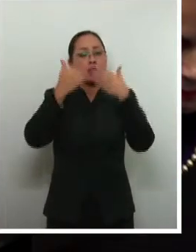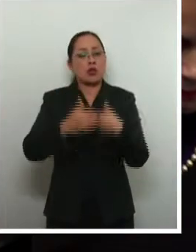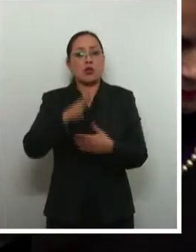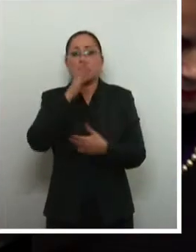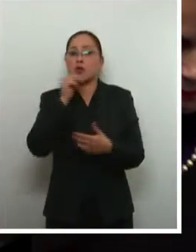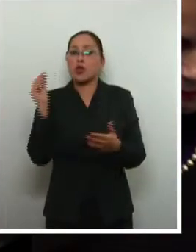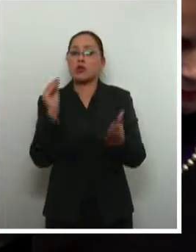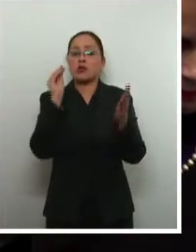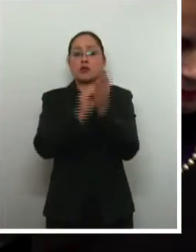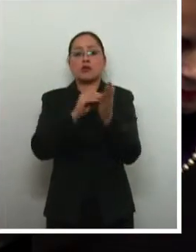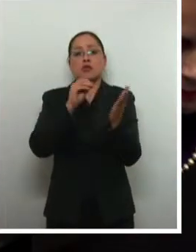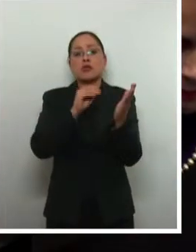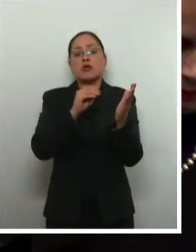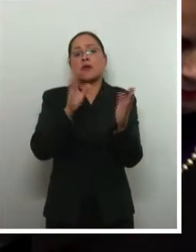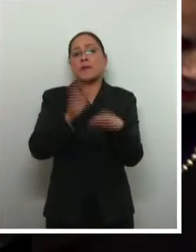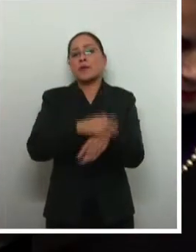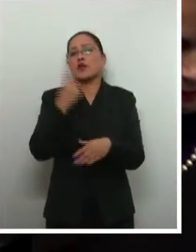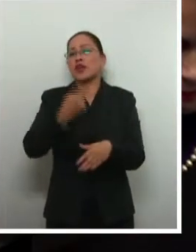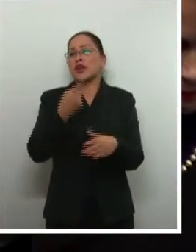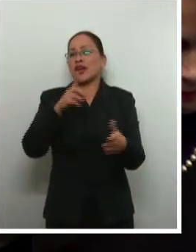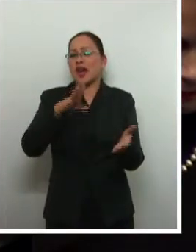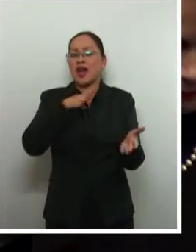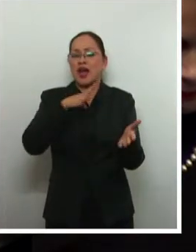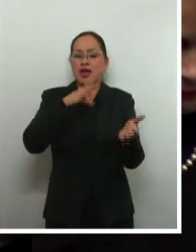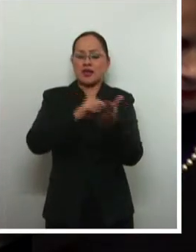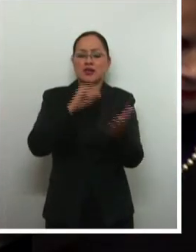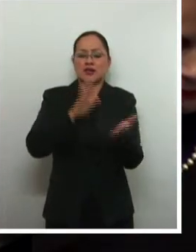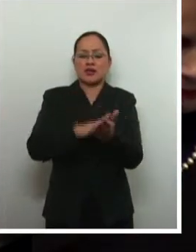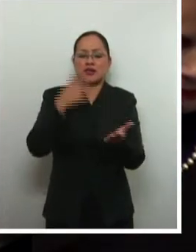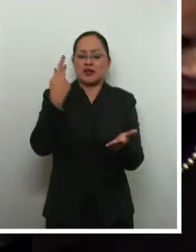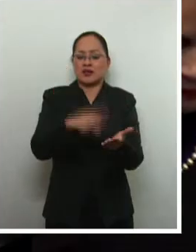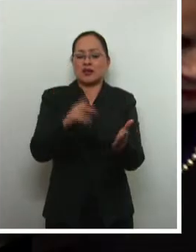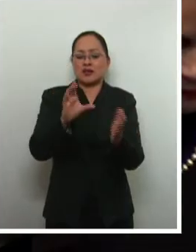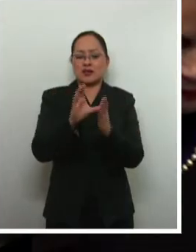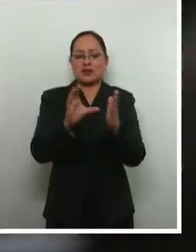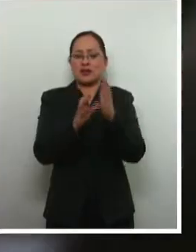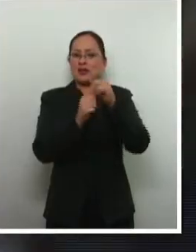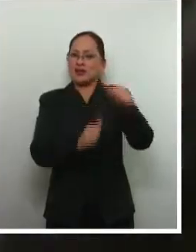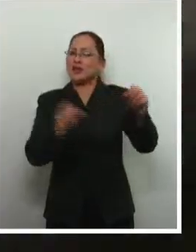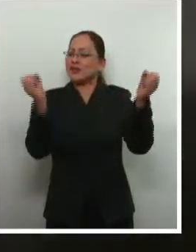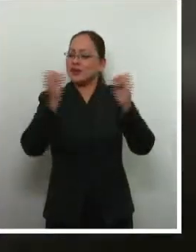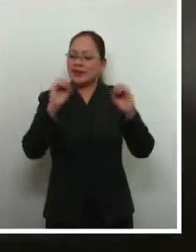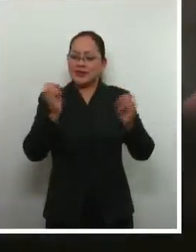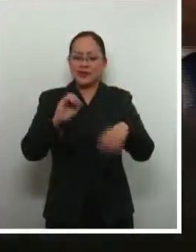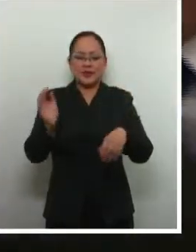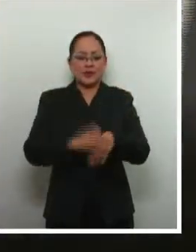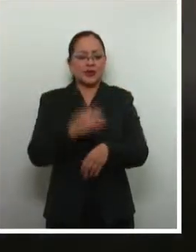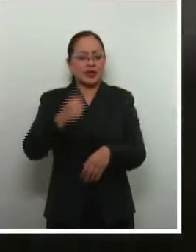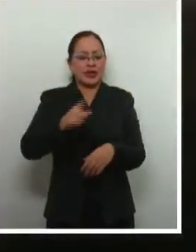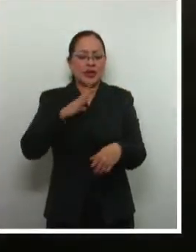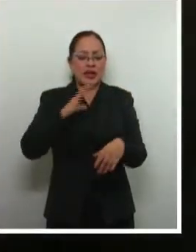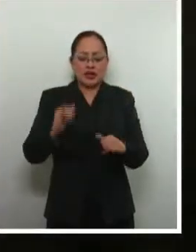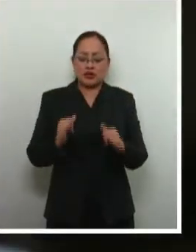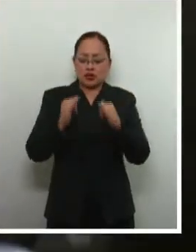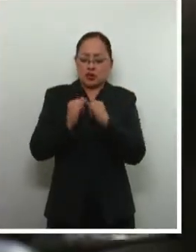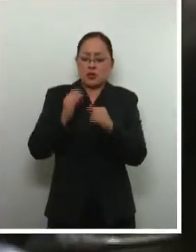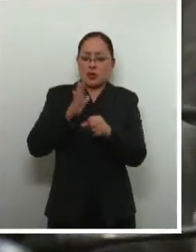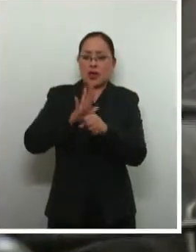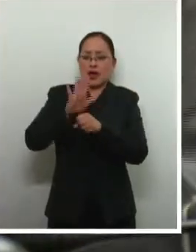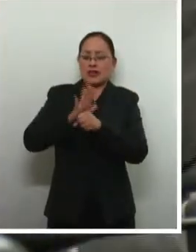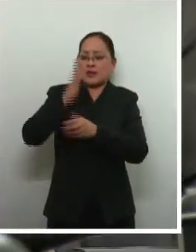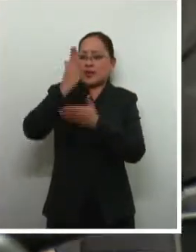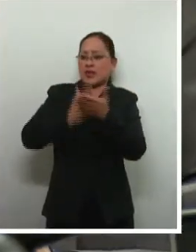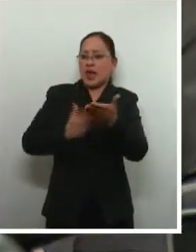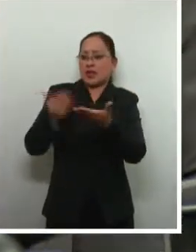quedar como establecido en nuestra Constitución, porque es una instancia intermedia. Orden